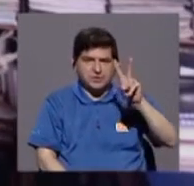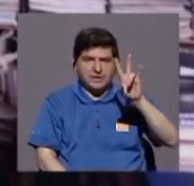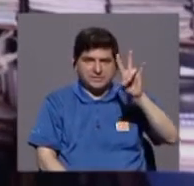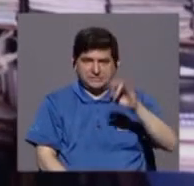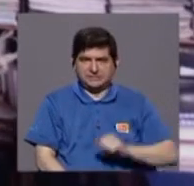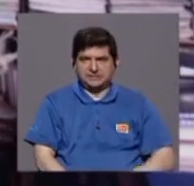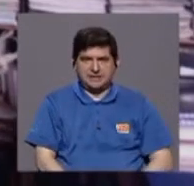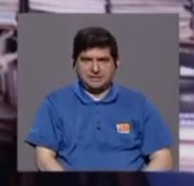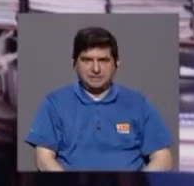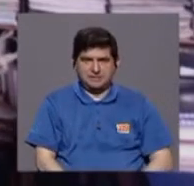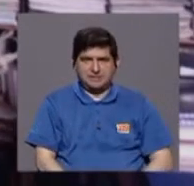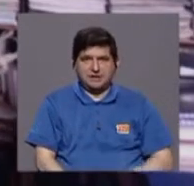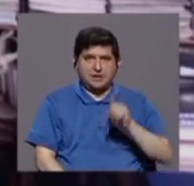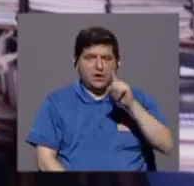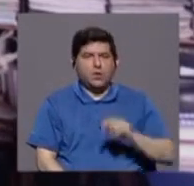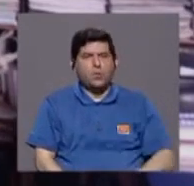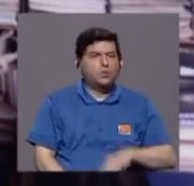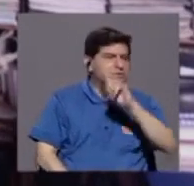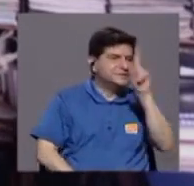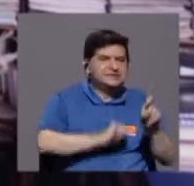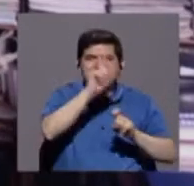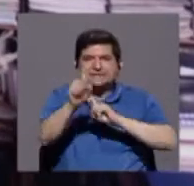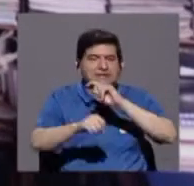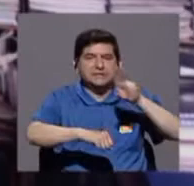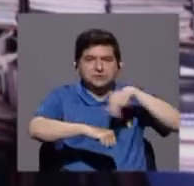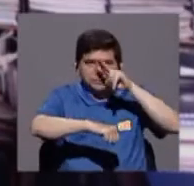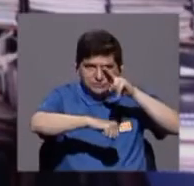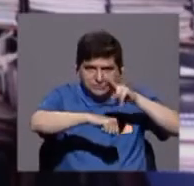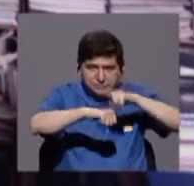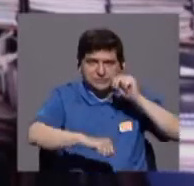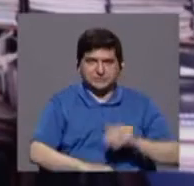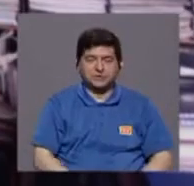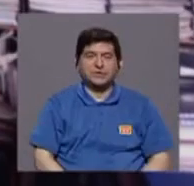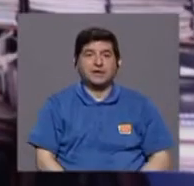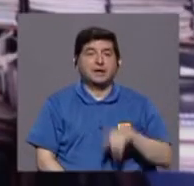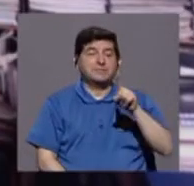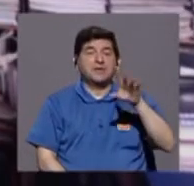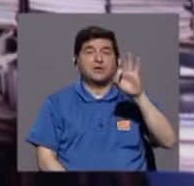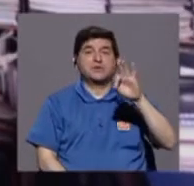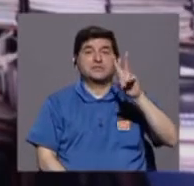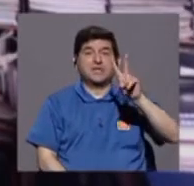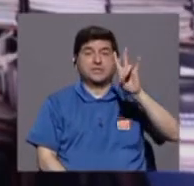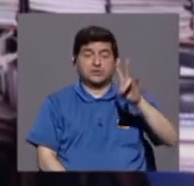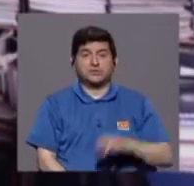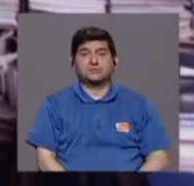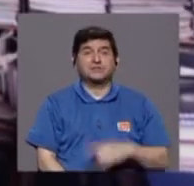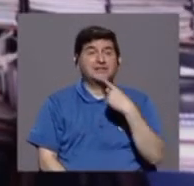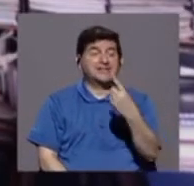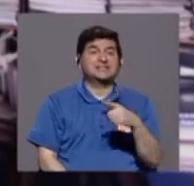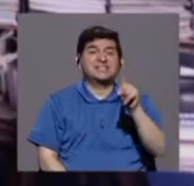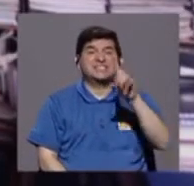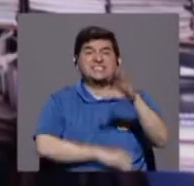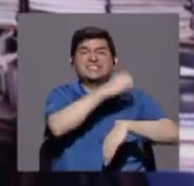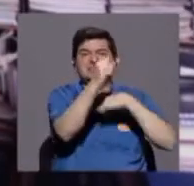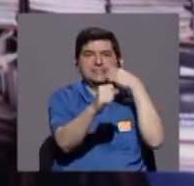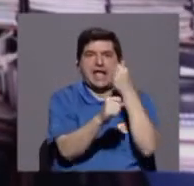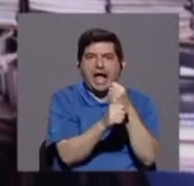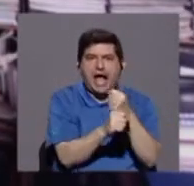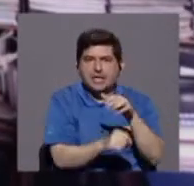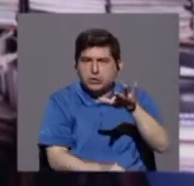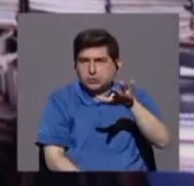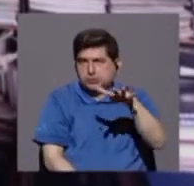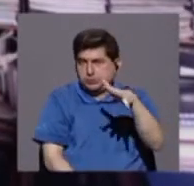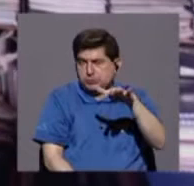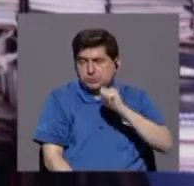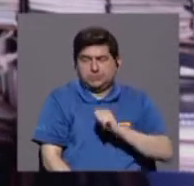1927, cuando hay un censo nacional, vean que en 1927 estamos hablando 100 años, un poco más de 100